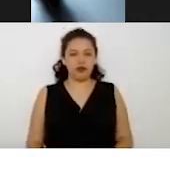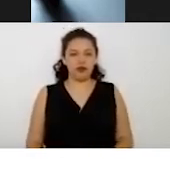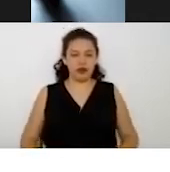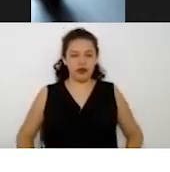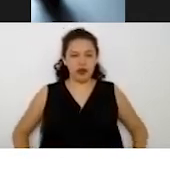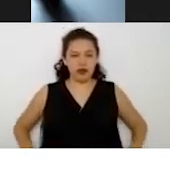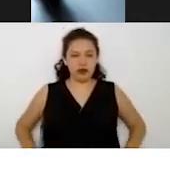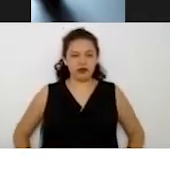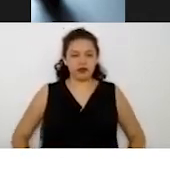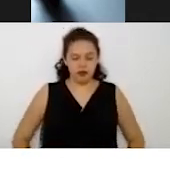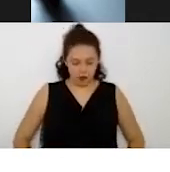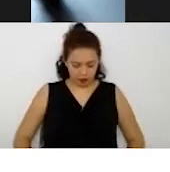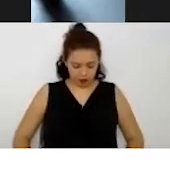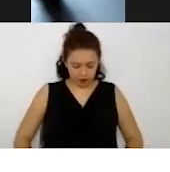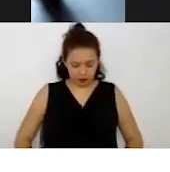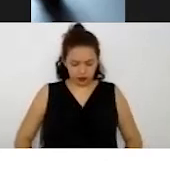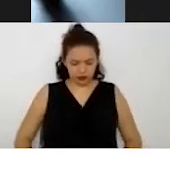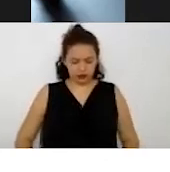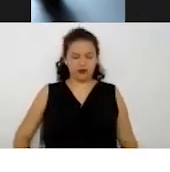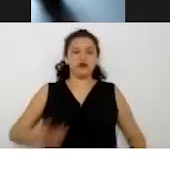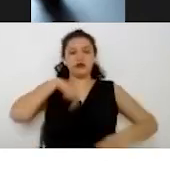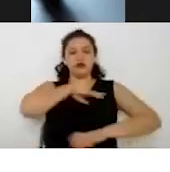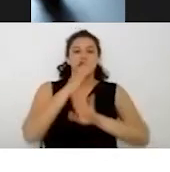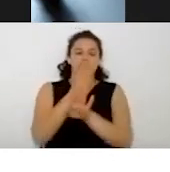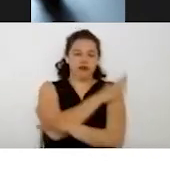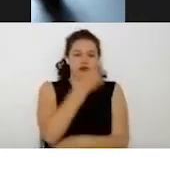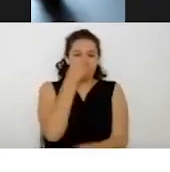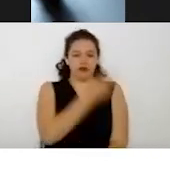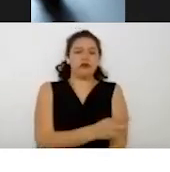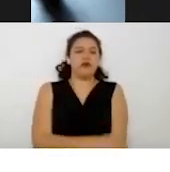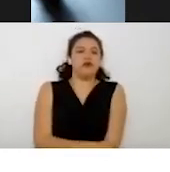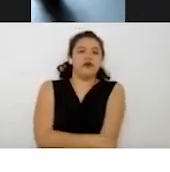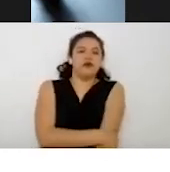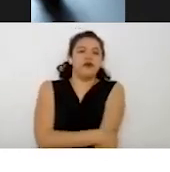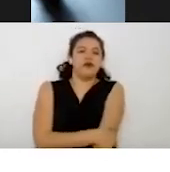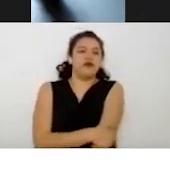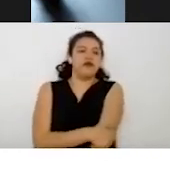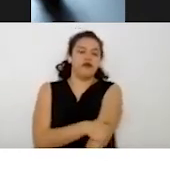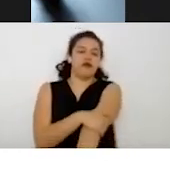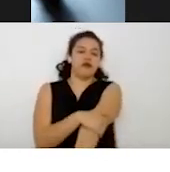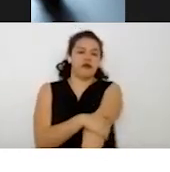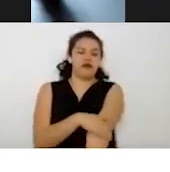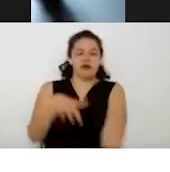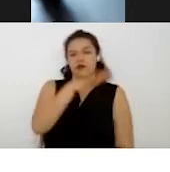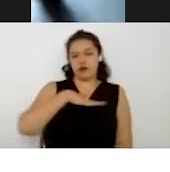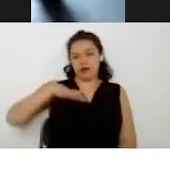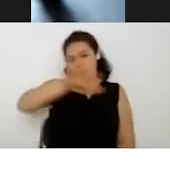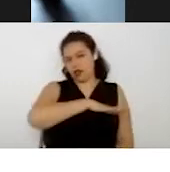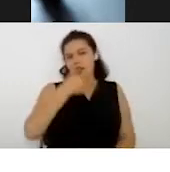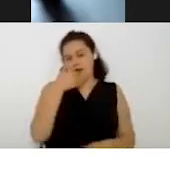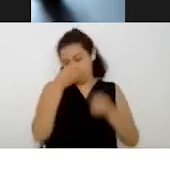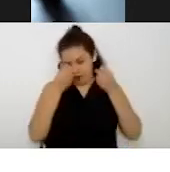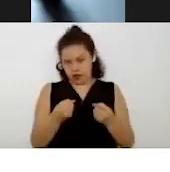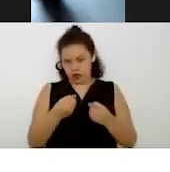a retomar lo que habíamos dicho anteriormente. El primero es asegurarnos que la escena está segura. Es decir,